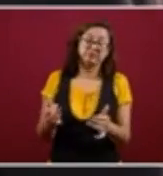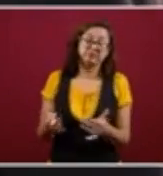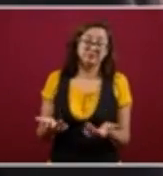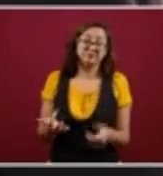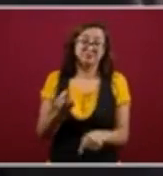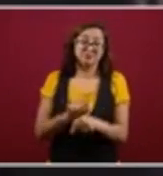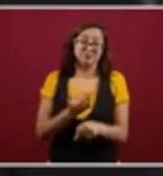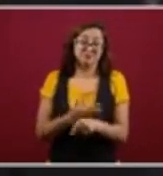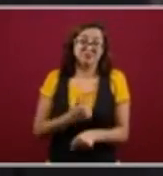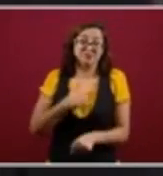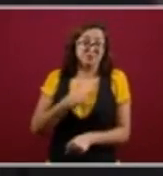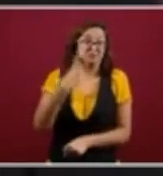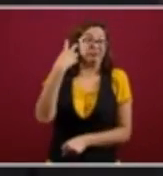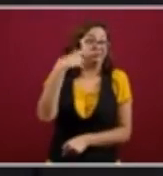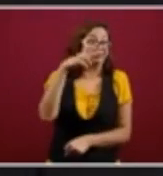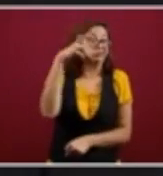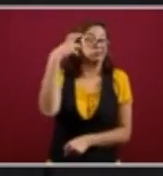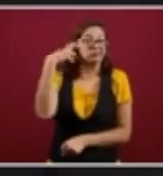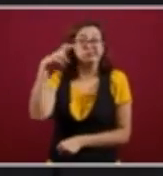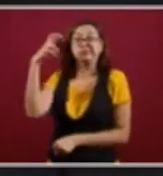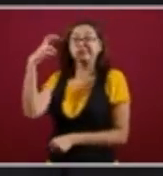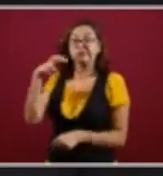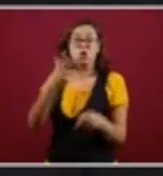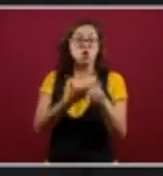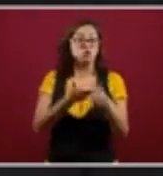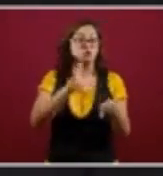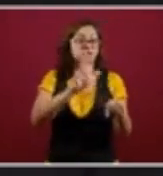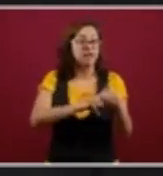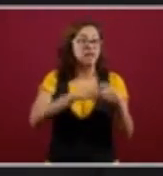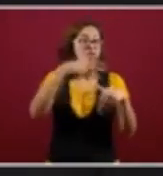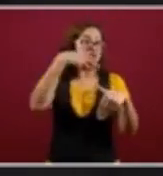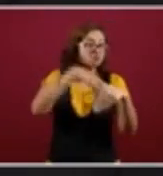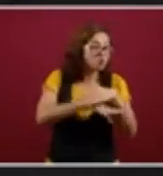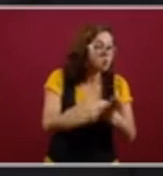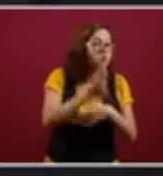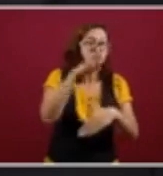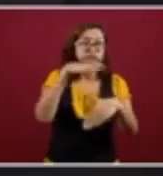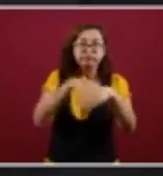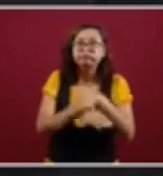los hospitales, porque